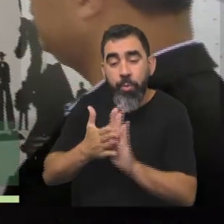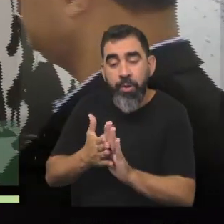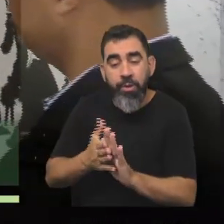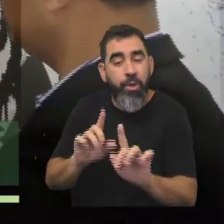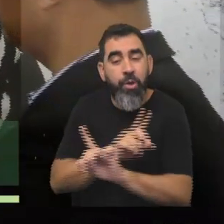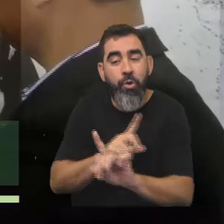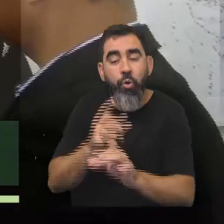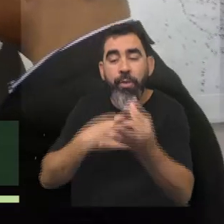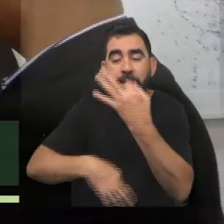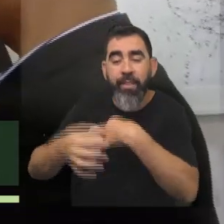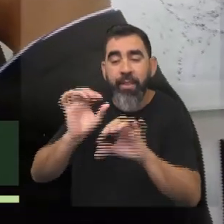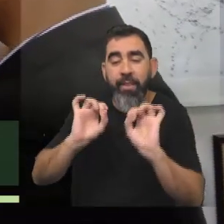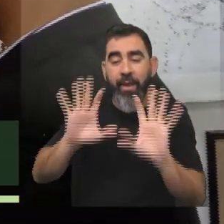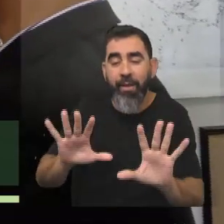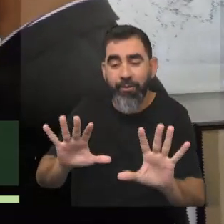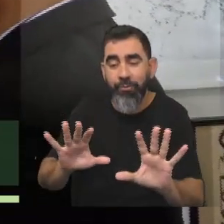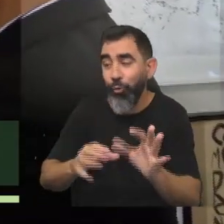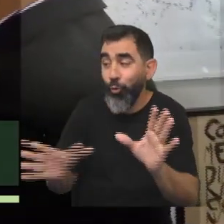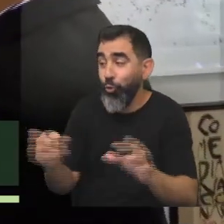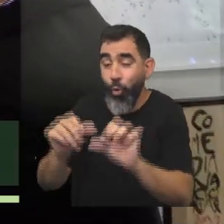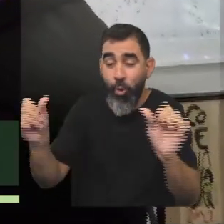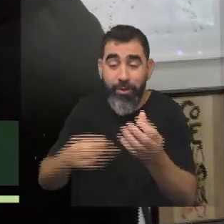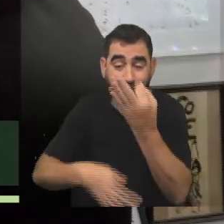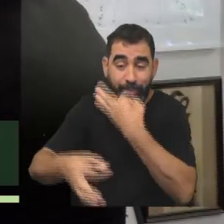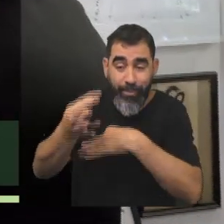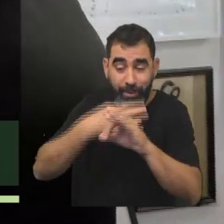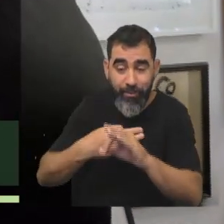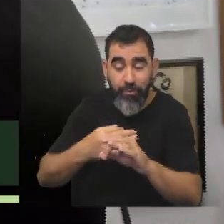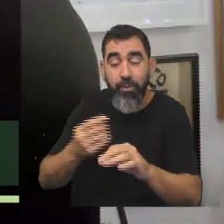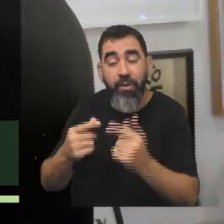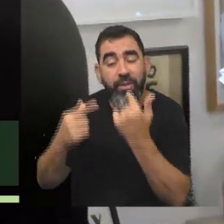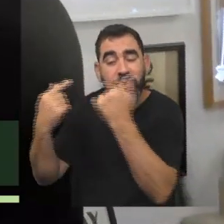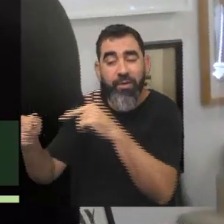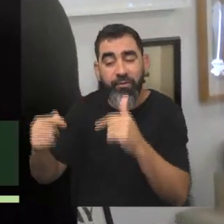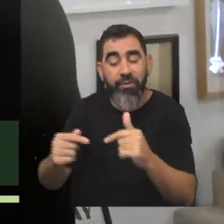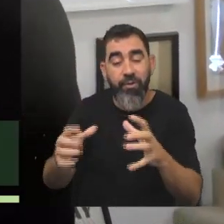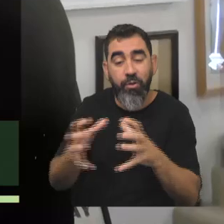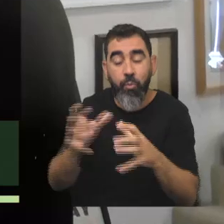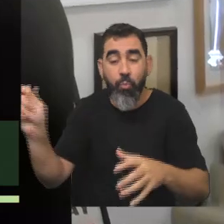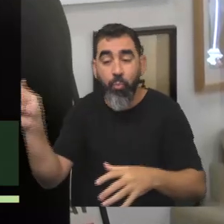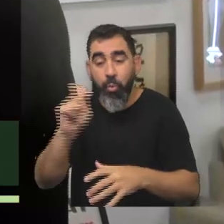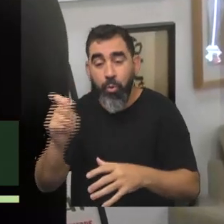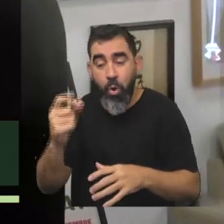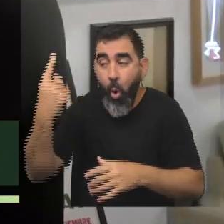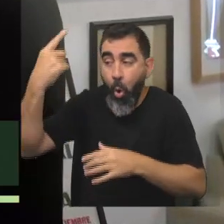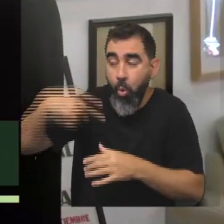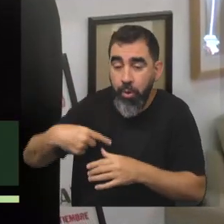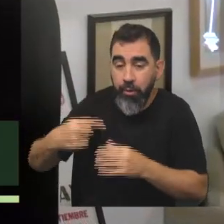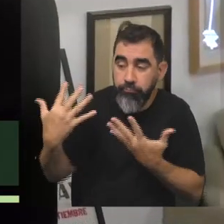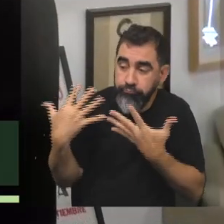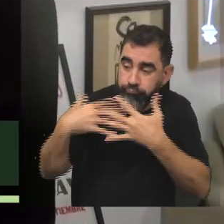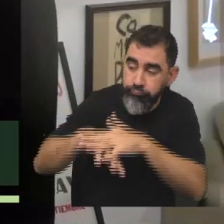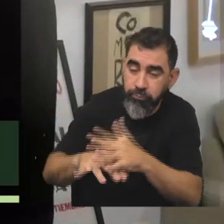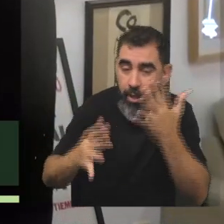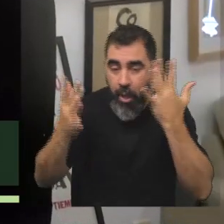elenco que hace teatro eso no lo diferencia de ningún elenco en el mundo no tenemos algunas diferencias que somos un elenco público Entonces estamos obligados a cruzarnos con